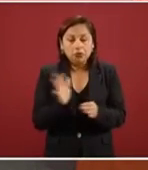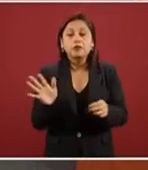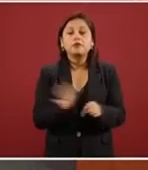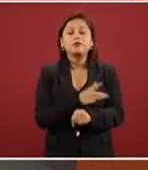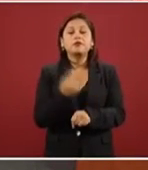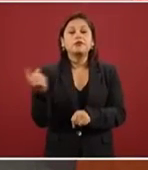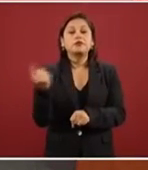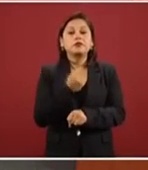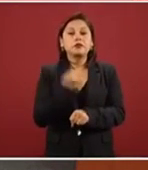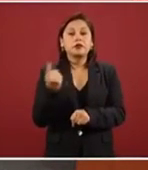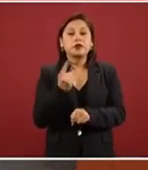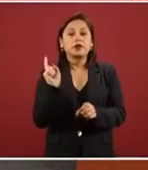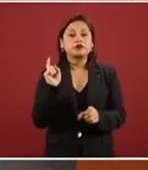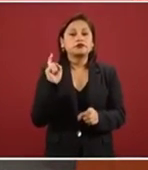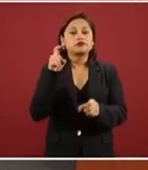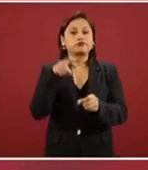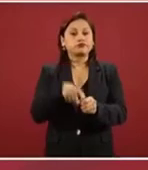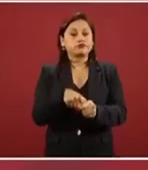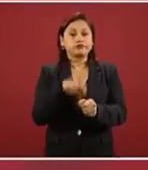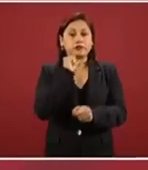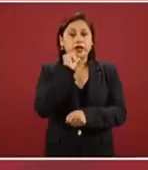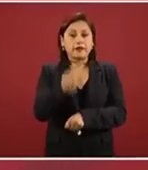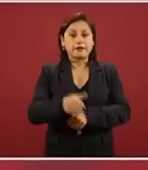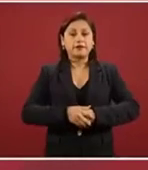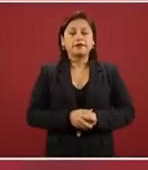Porque no se inscriben